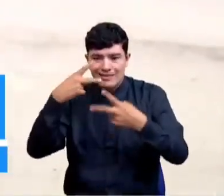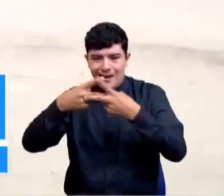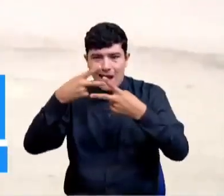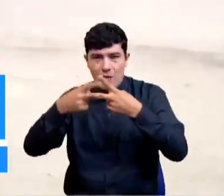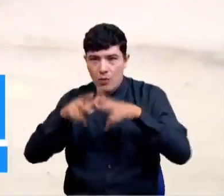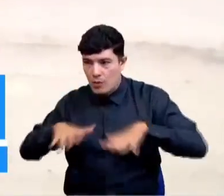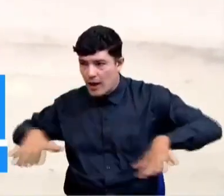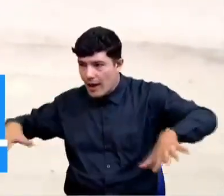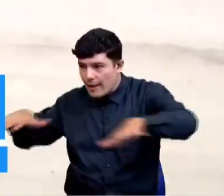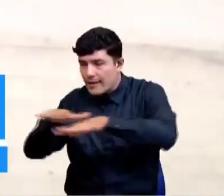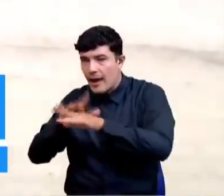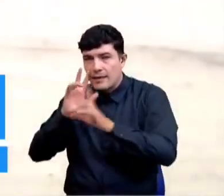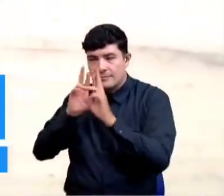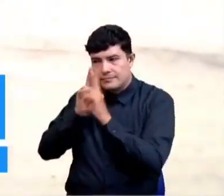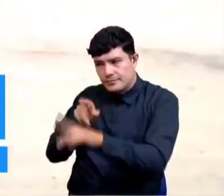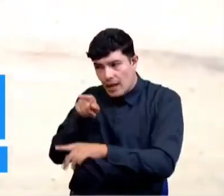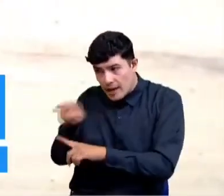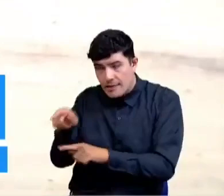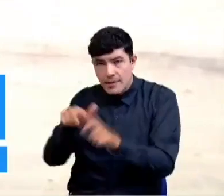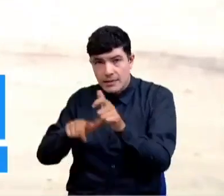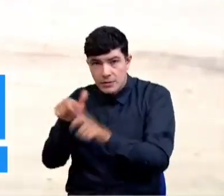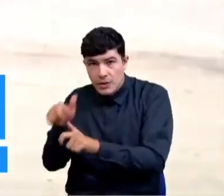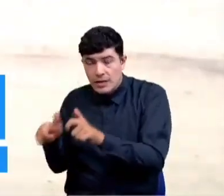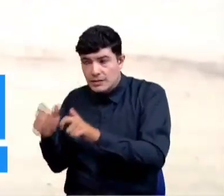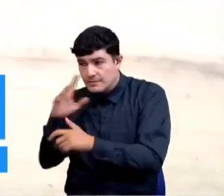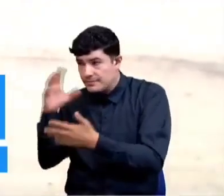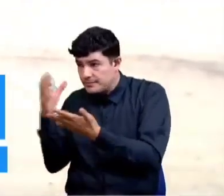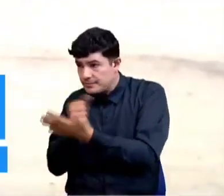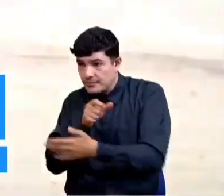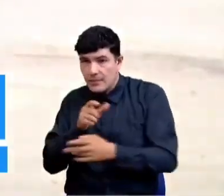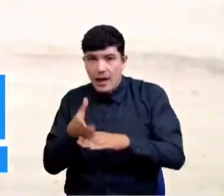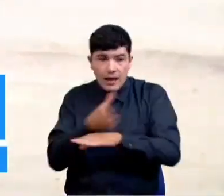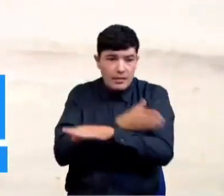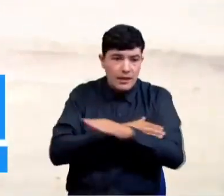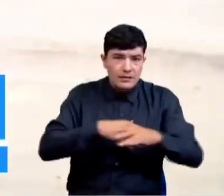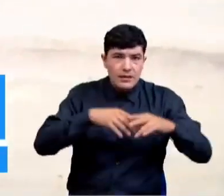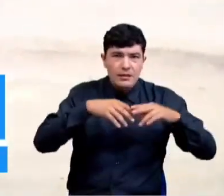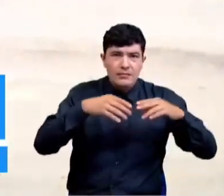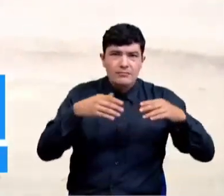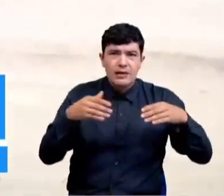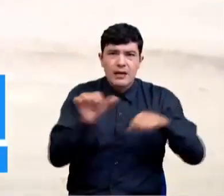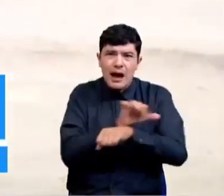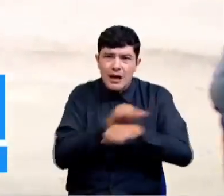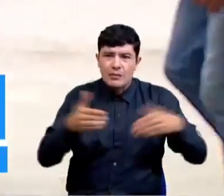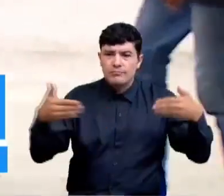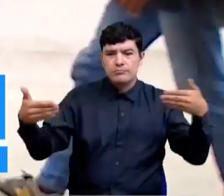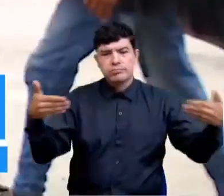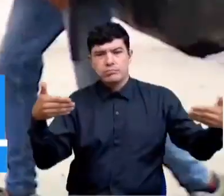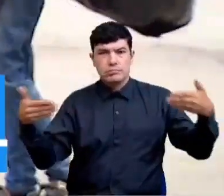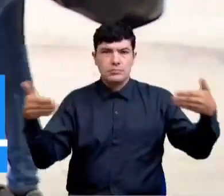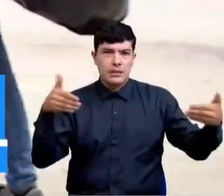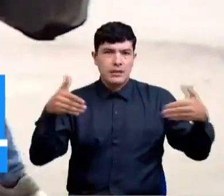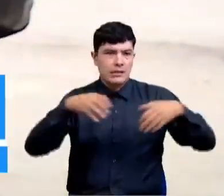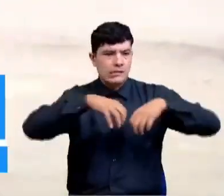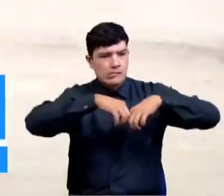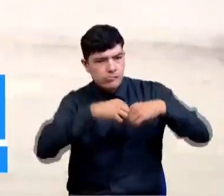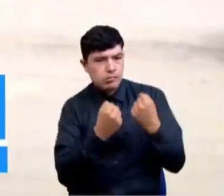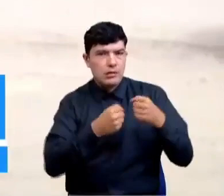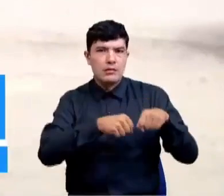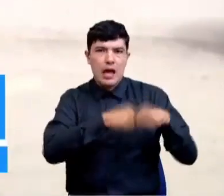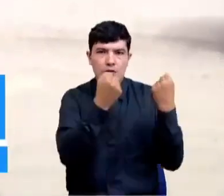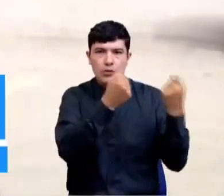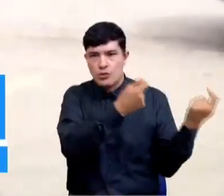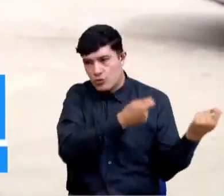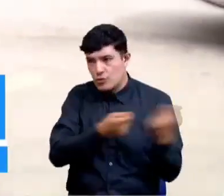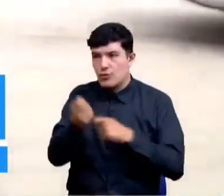mismos conductores han encontrado esas autopartes que le han robado de su vehículo. Esta situación la dio